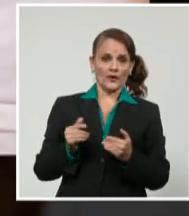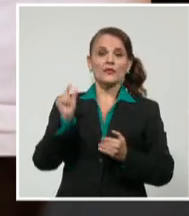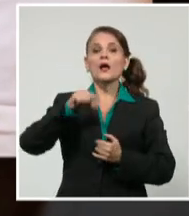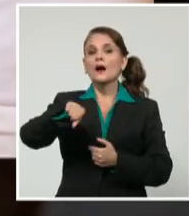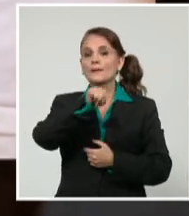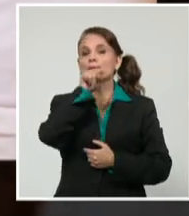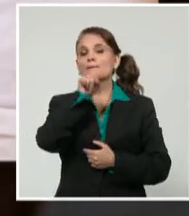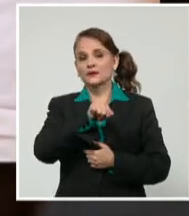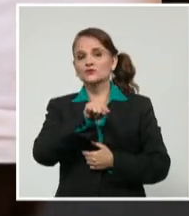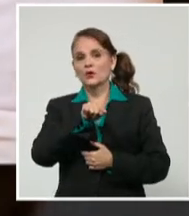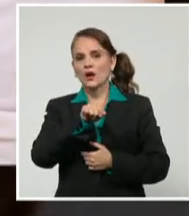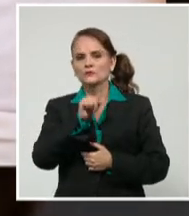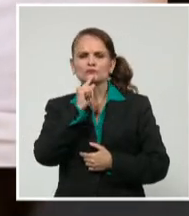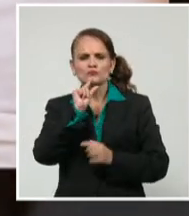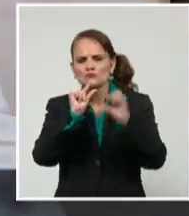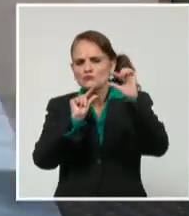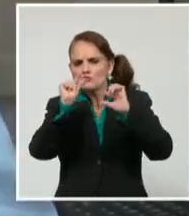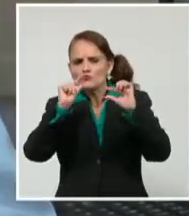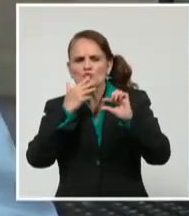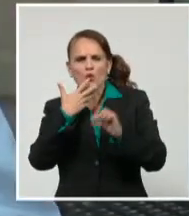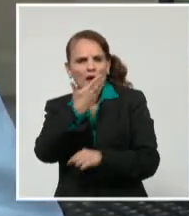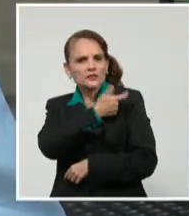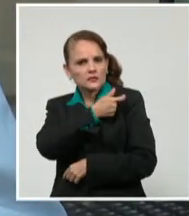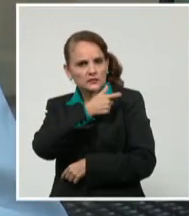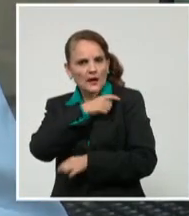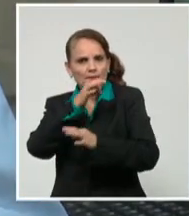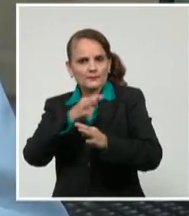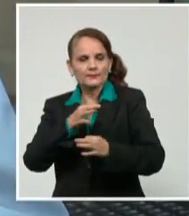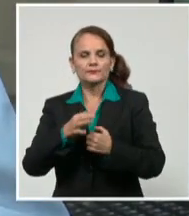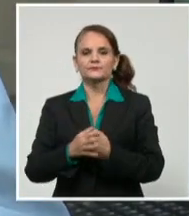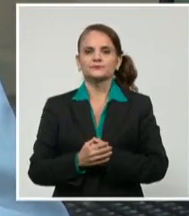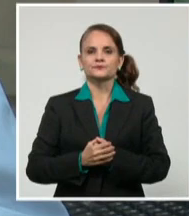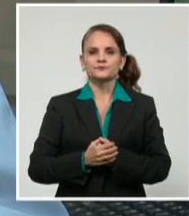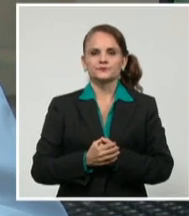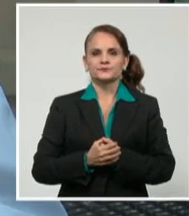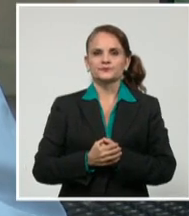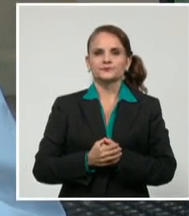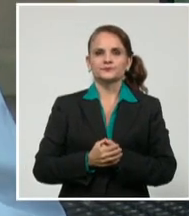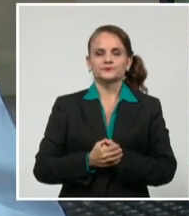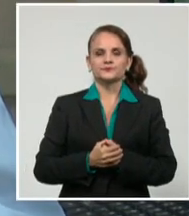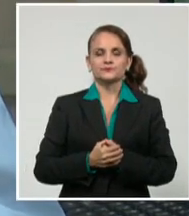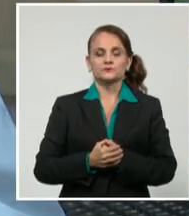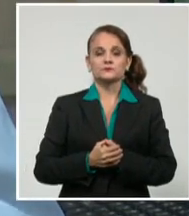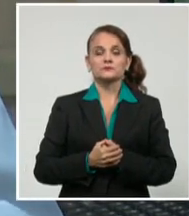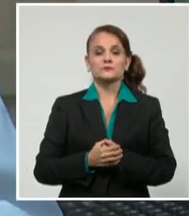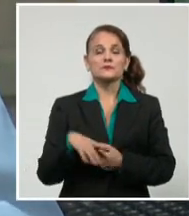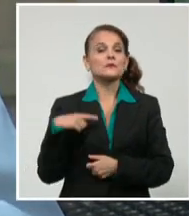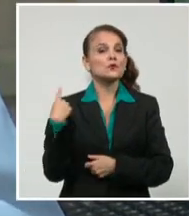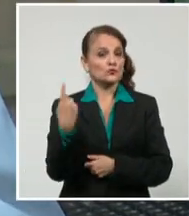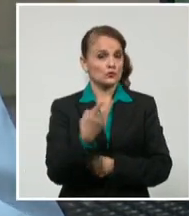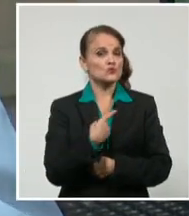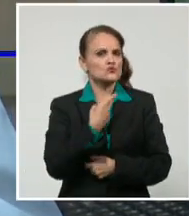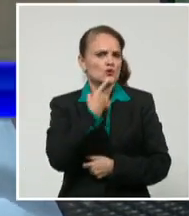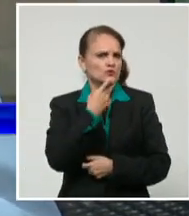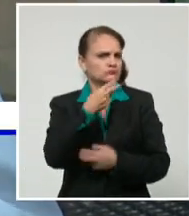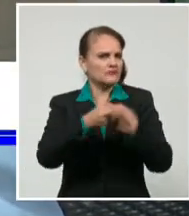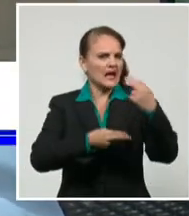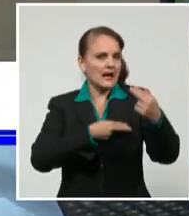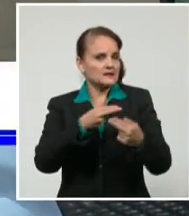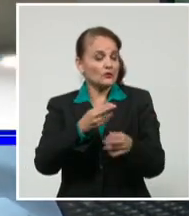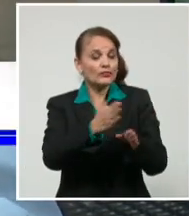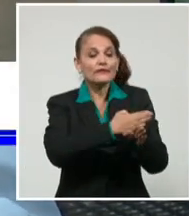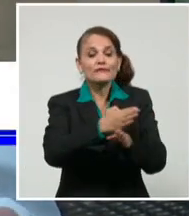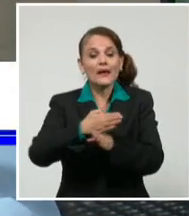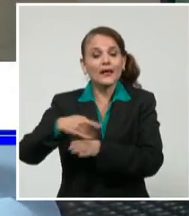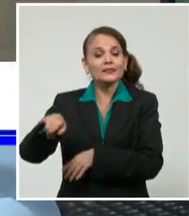de dosis de Soberana 01. Quiere decir que nosotros estamos llevando paralelamente varias